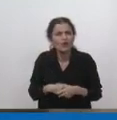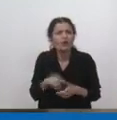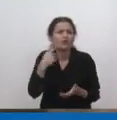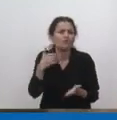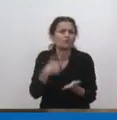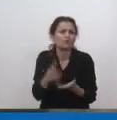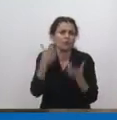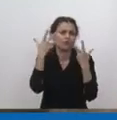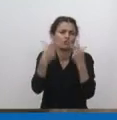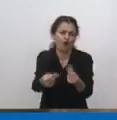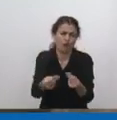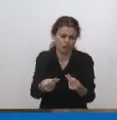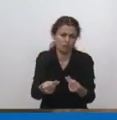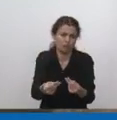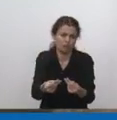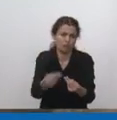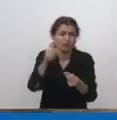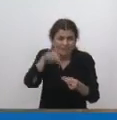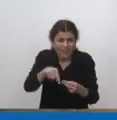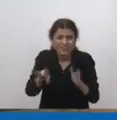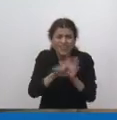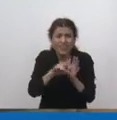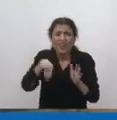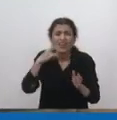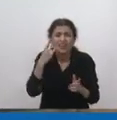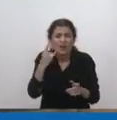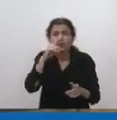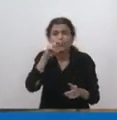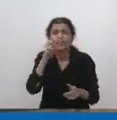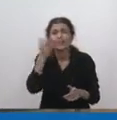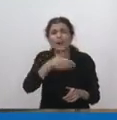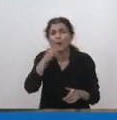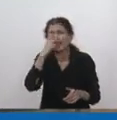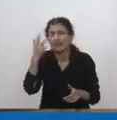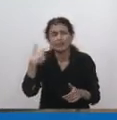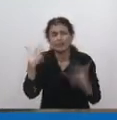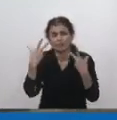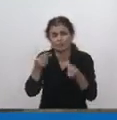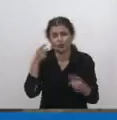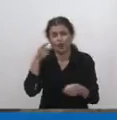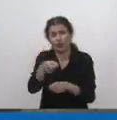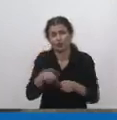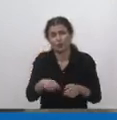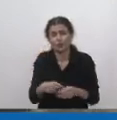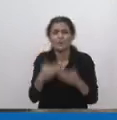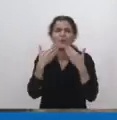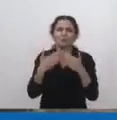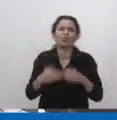rechazo absolutamente este DNU 7023. Muchas gracias.